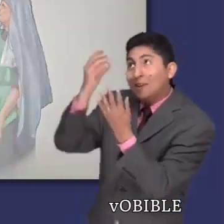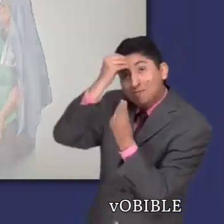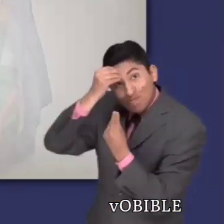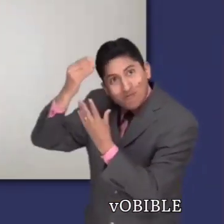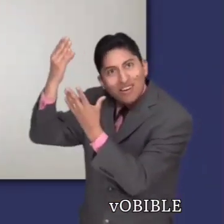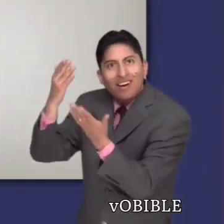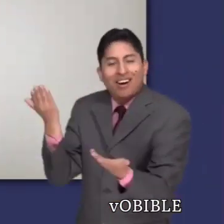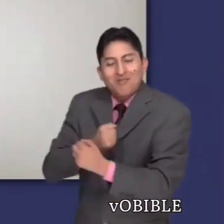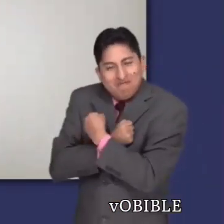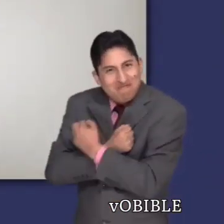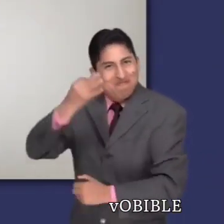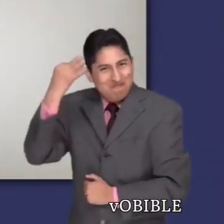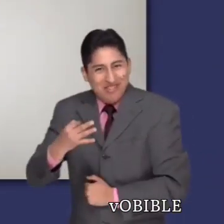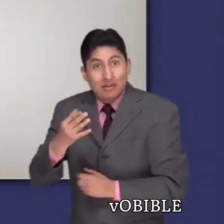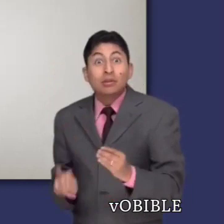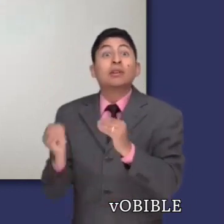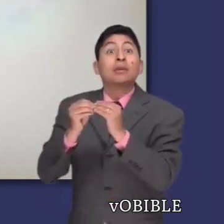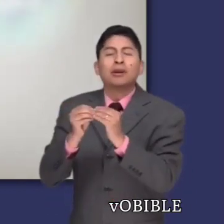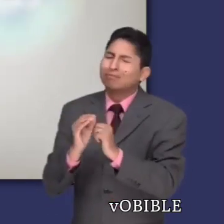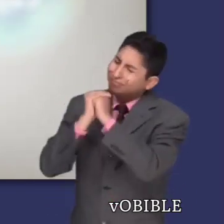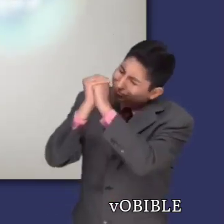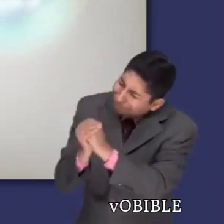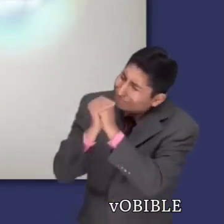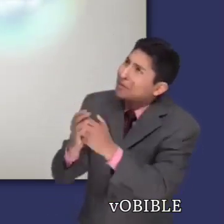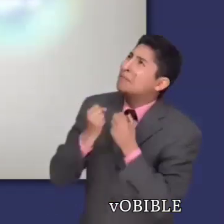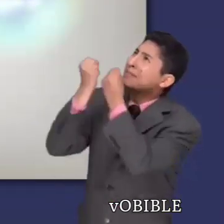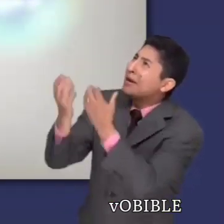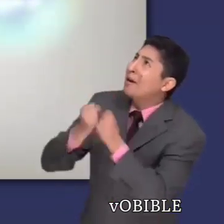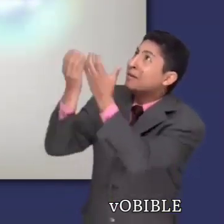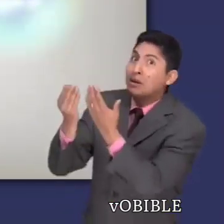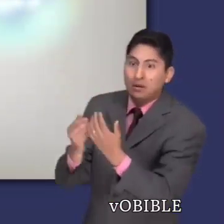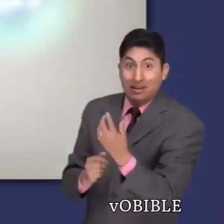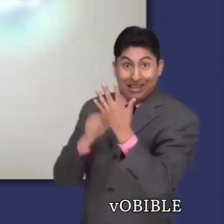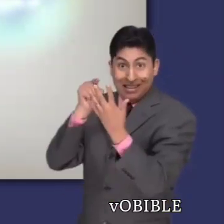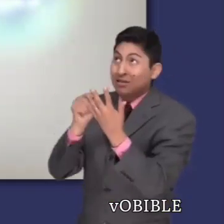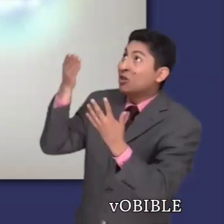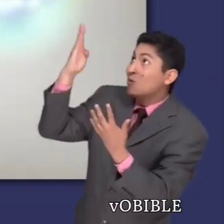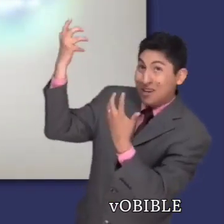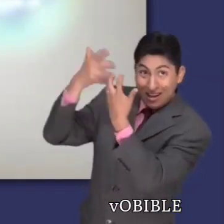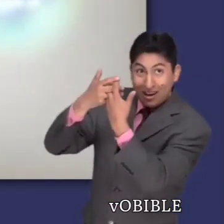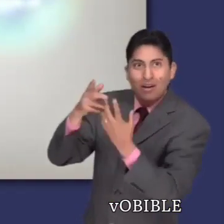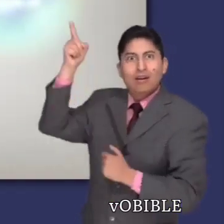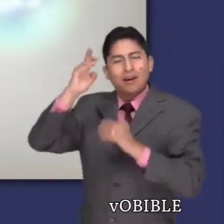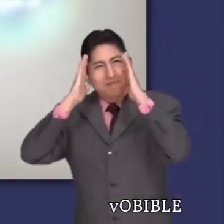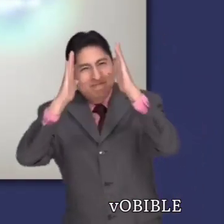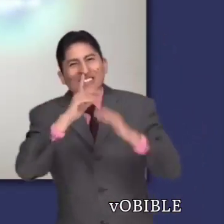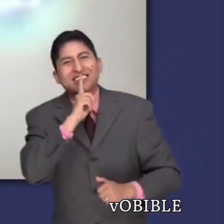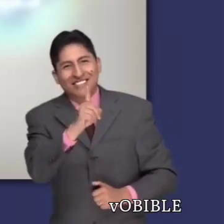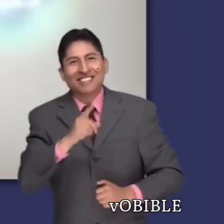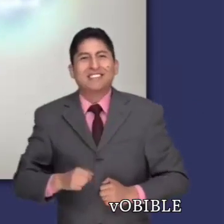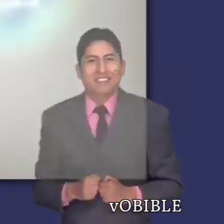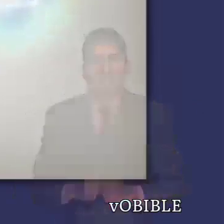mandamientos. El apóstol también nos asegura que Dios nos escucha cuando le pedimos cualquier cosa que esté de acuerdo con